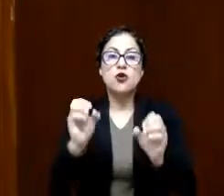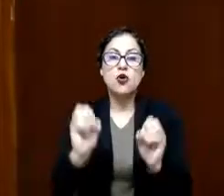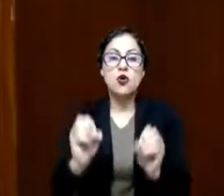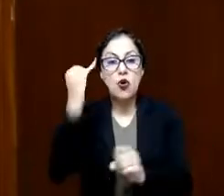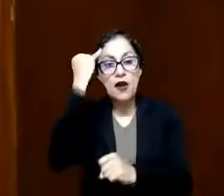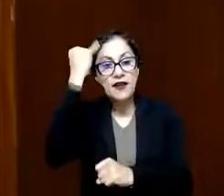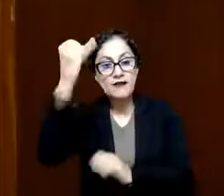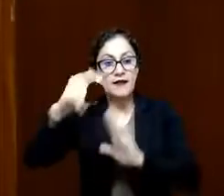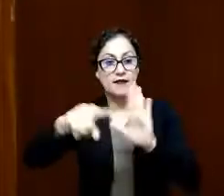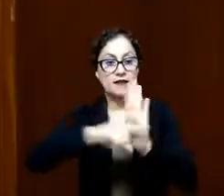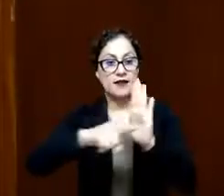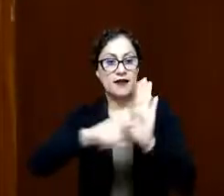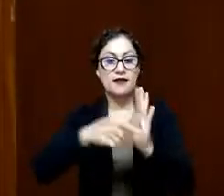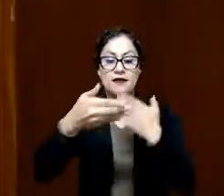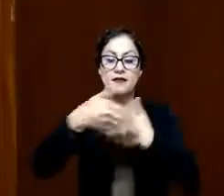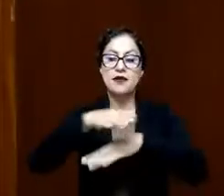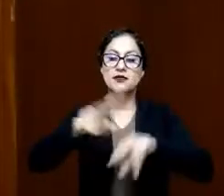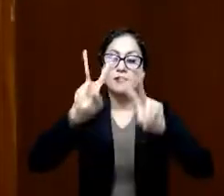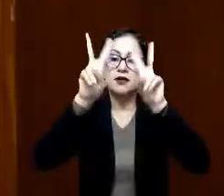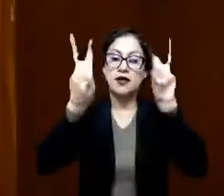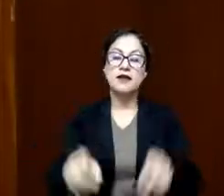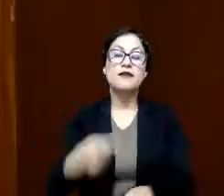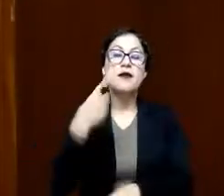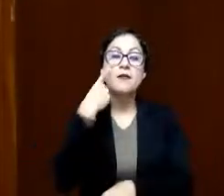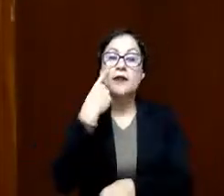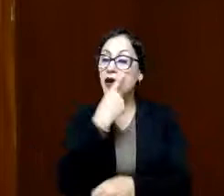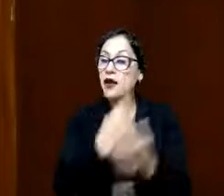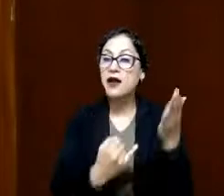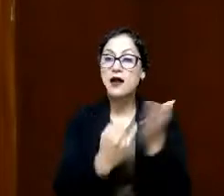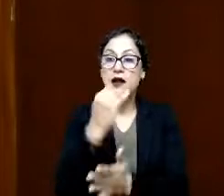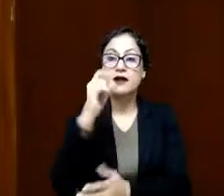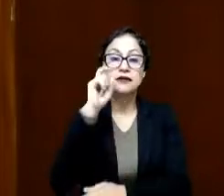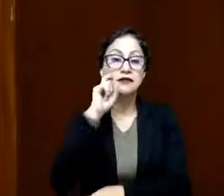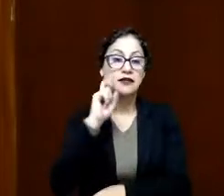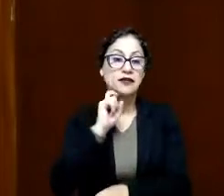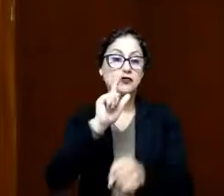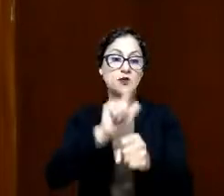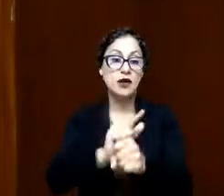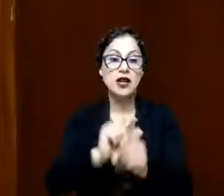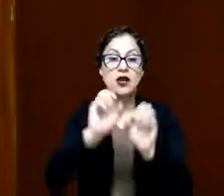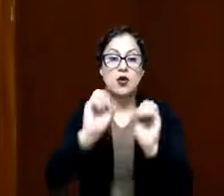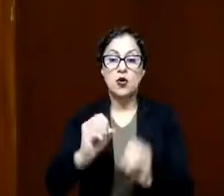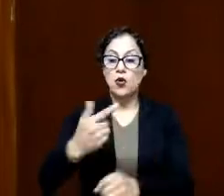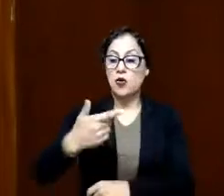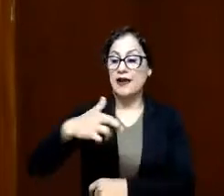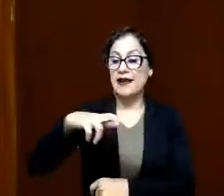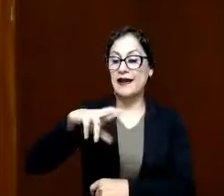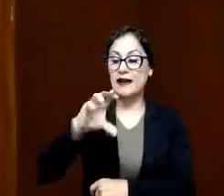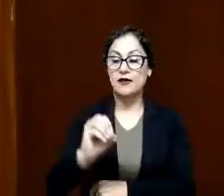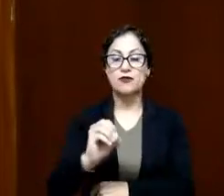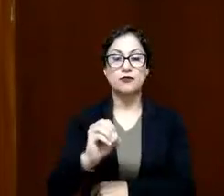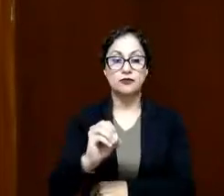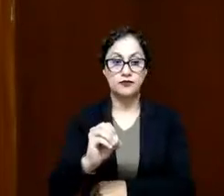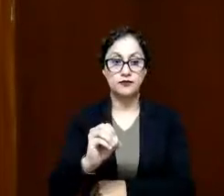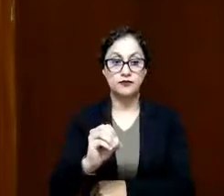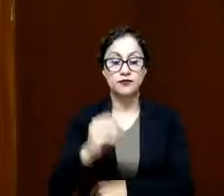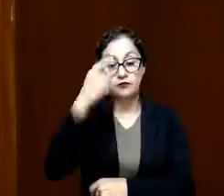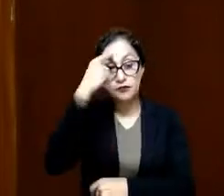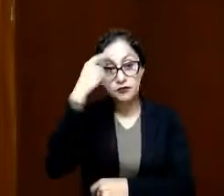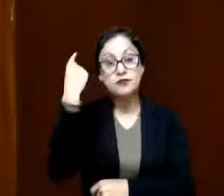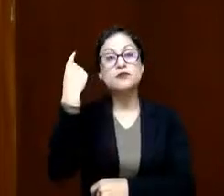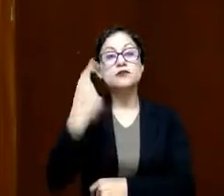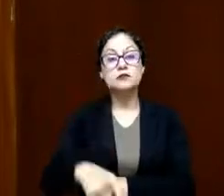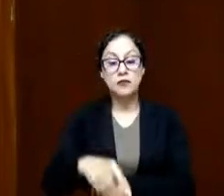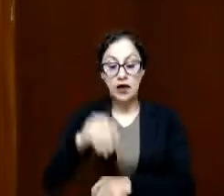orientación sexual y la identidad y expresión de género de las personas, para garantizar actuaciones